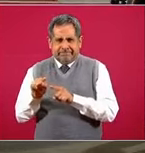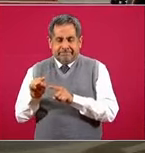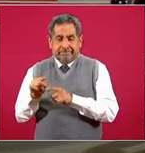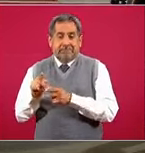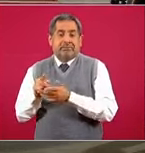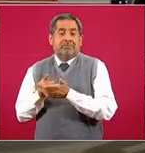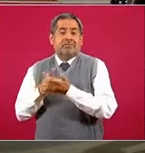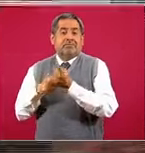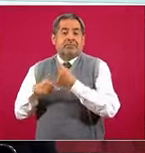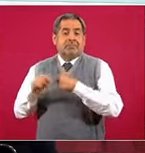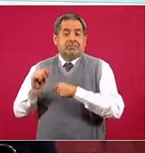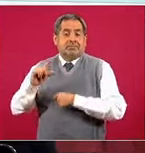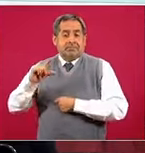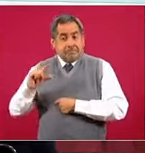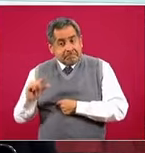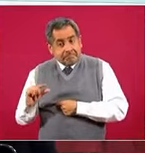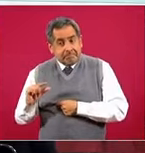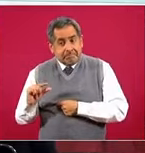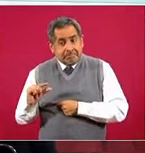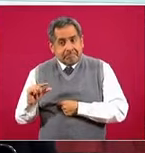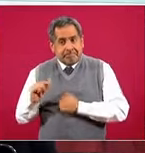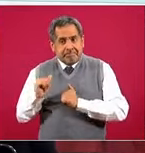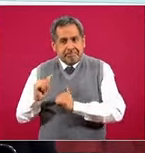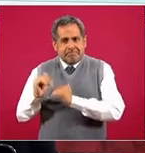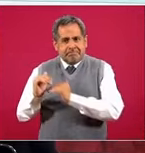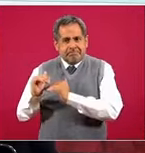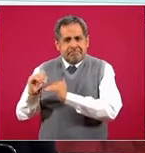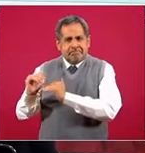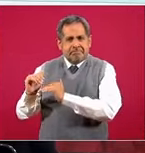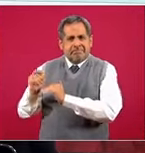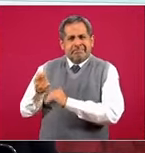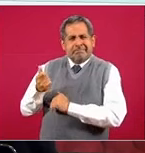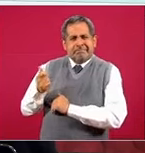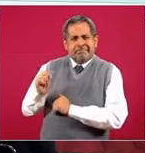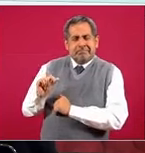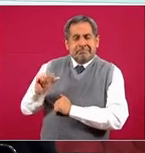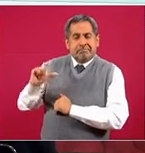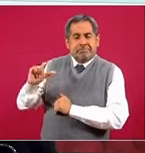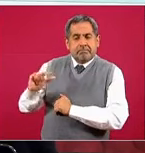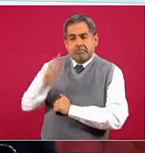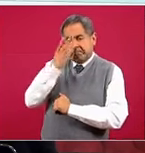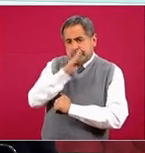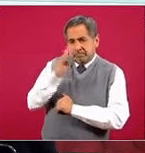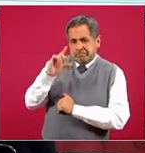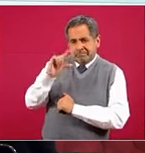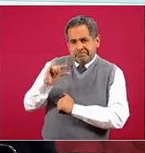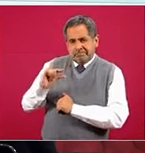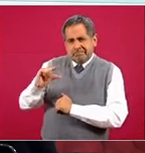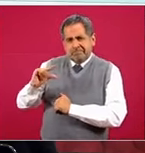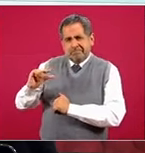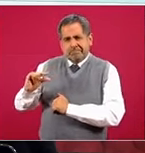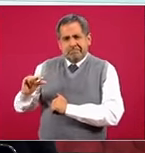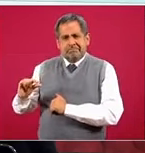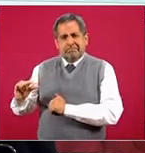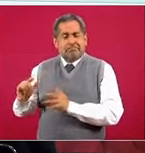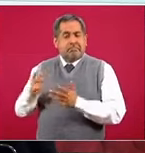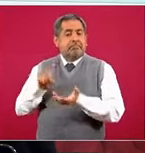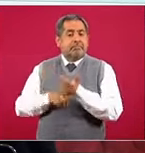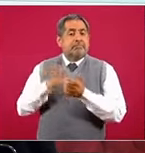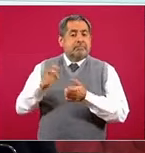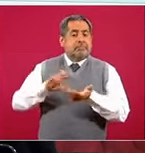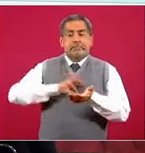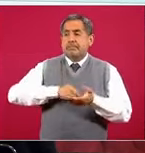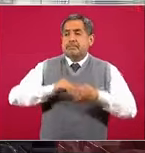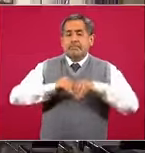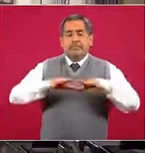después volvió a descender, se estabiliza, tiene un ligero incremento, y así es como hemos explicado cómo la